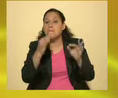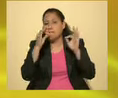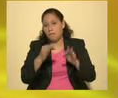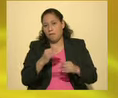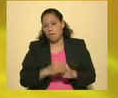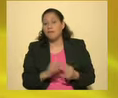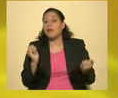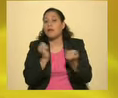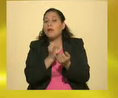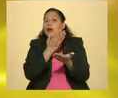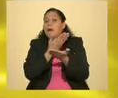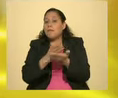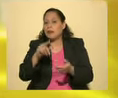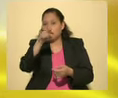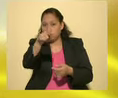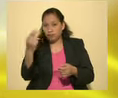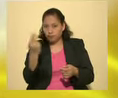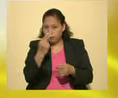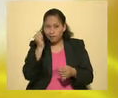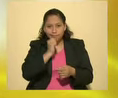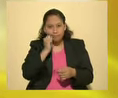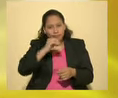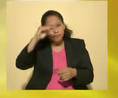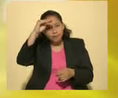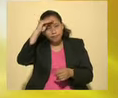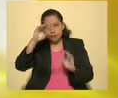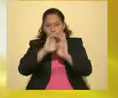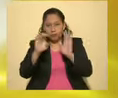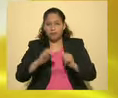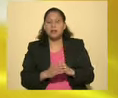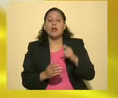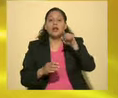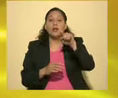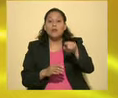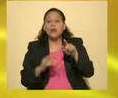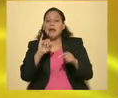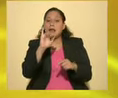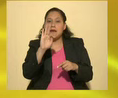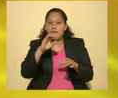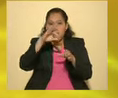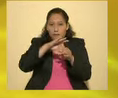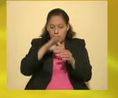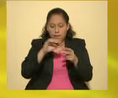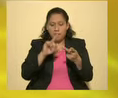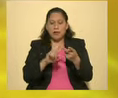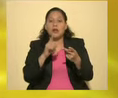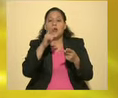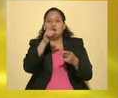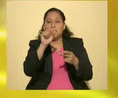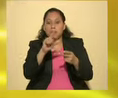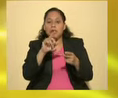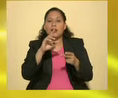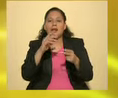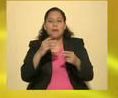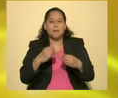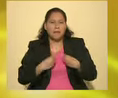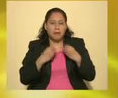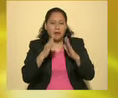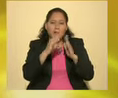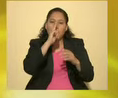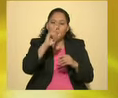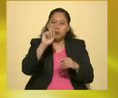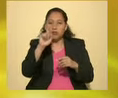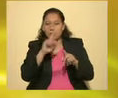de tomar en cuenta ciertas situaciones. Bueno, por ejemplo, te van a pedir tu IFE, tu comprobante de domicilio y el estado de